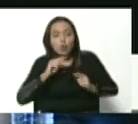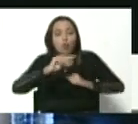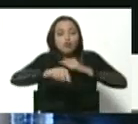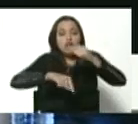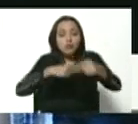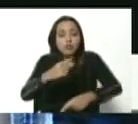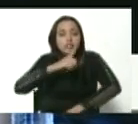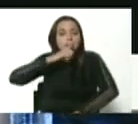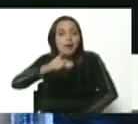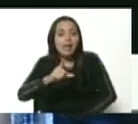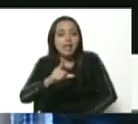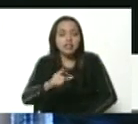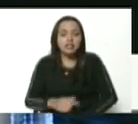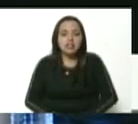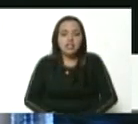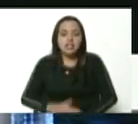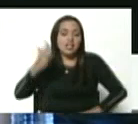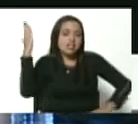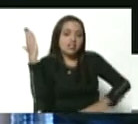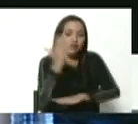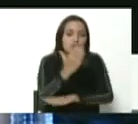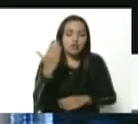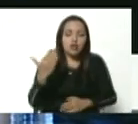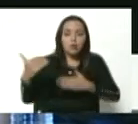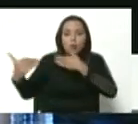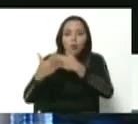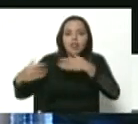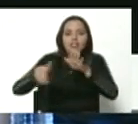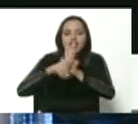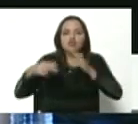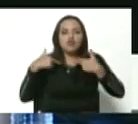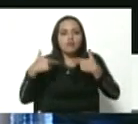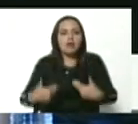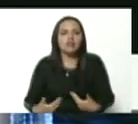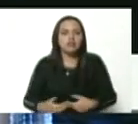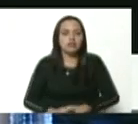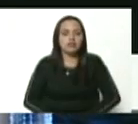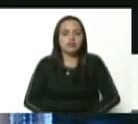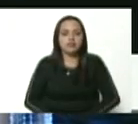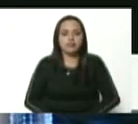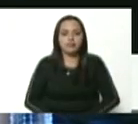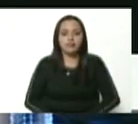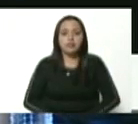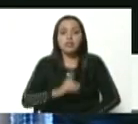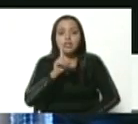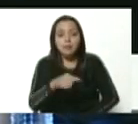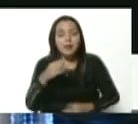devastador de las sanciones unilaterales sobre los derechos humanos, especialmente a la